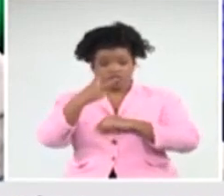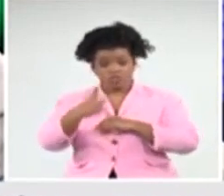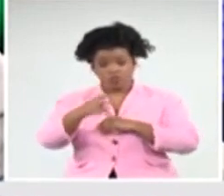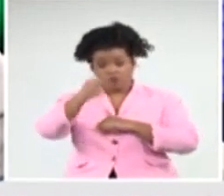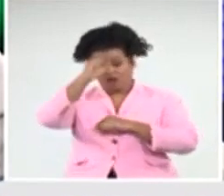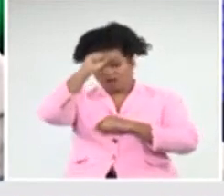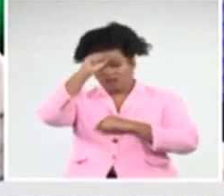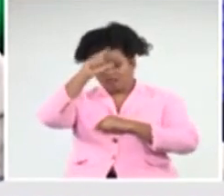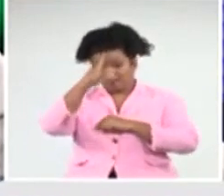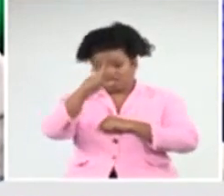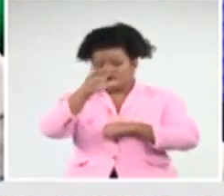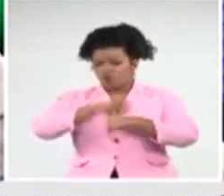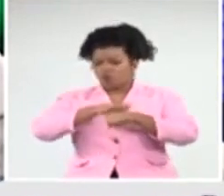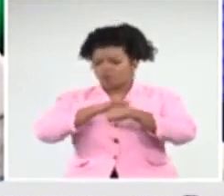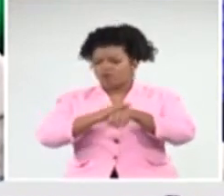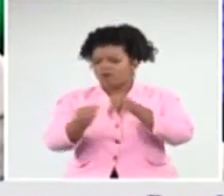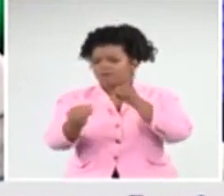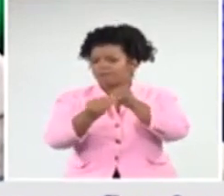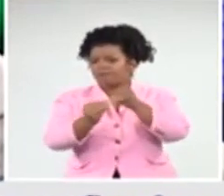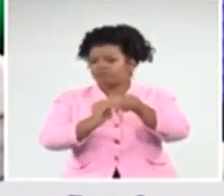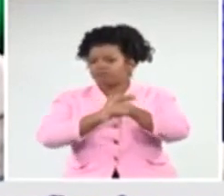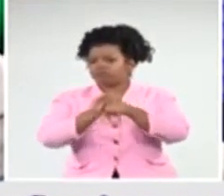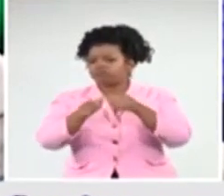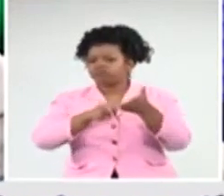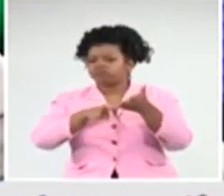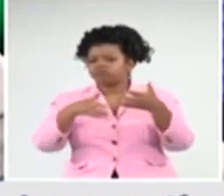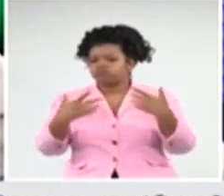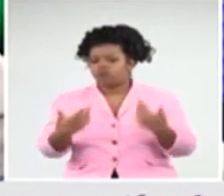de la transmisión autóctona en la provincia de Las Tunas,